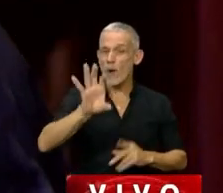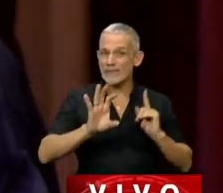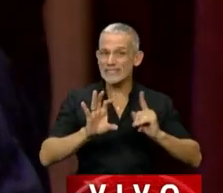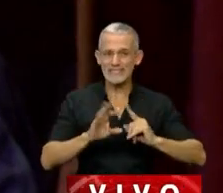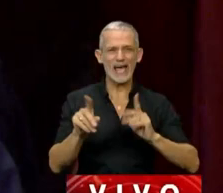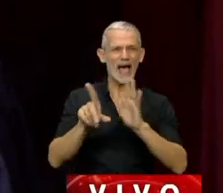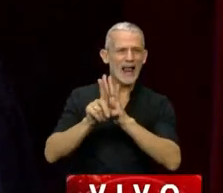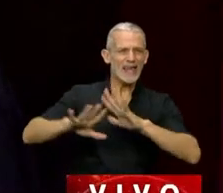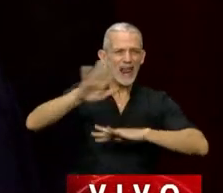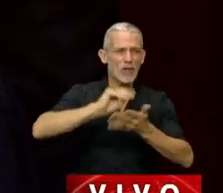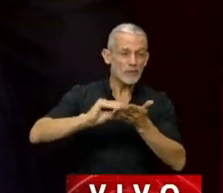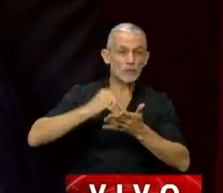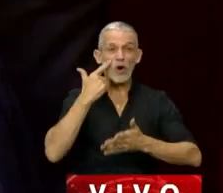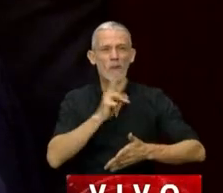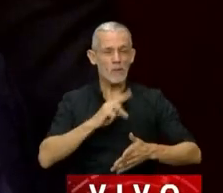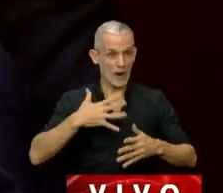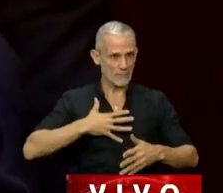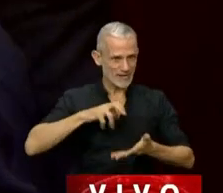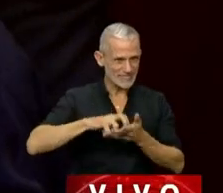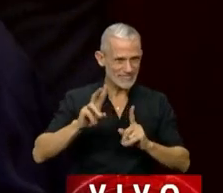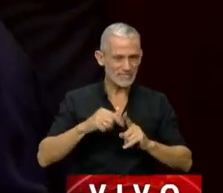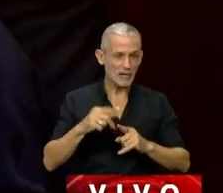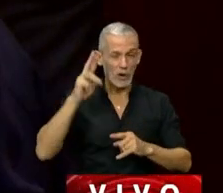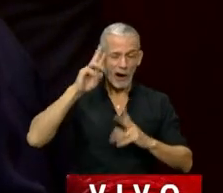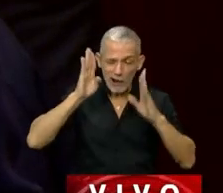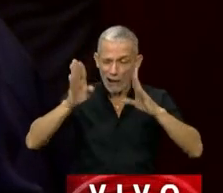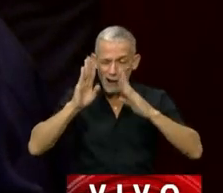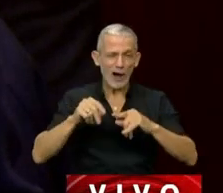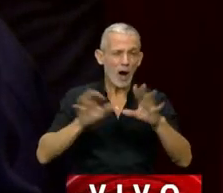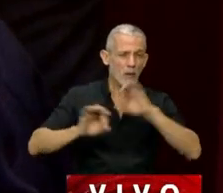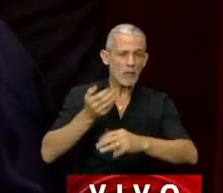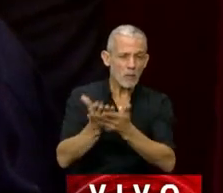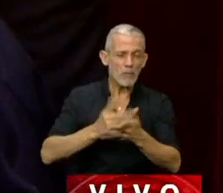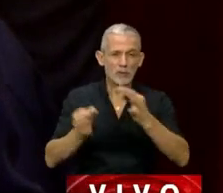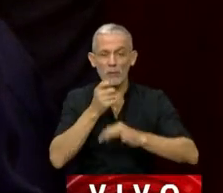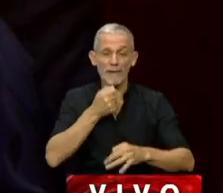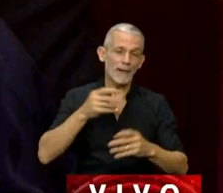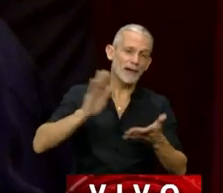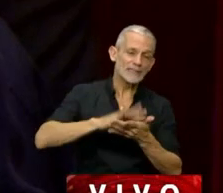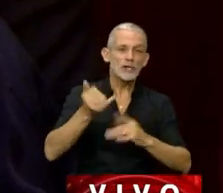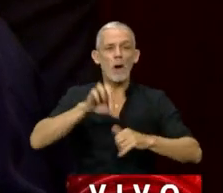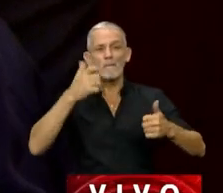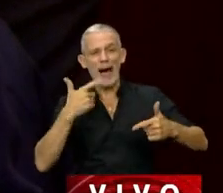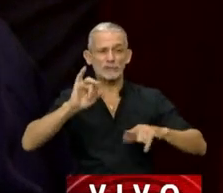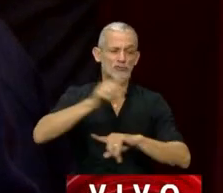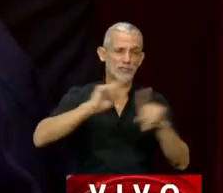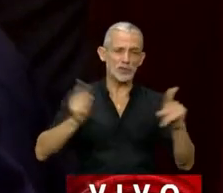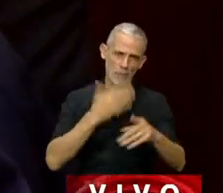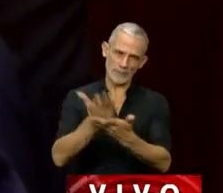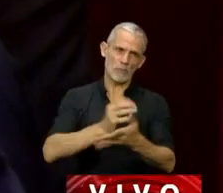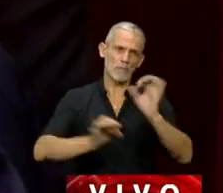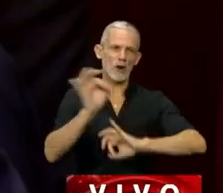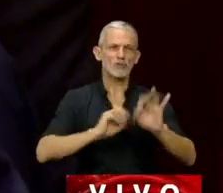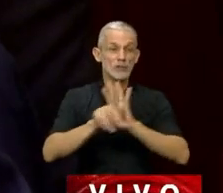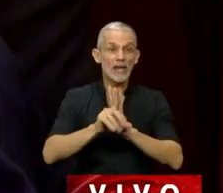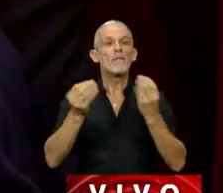los legisladores y las legisladoras de mi provincia, en vez de estar ocupadas presentando proyectos de si eliminan o no las PASO, estén presentando un